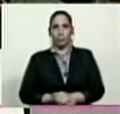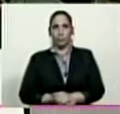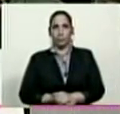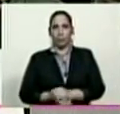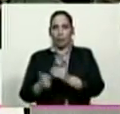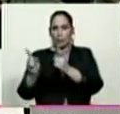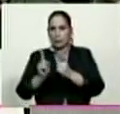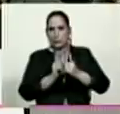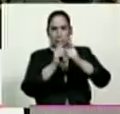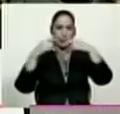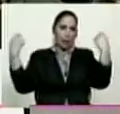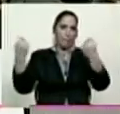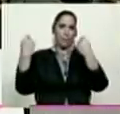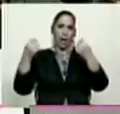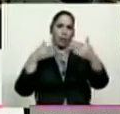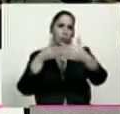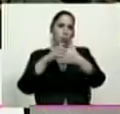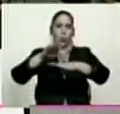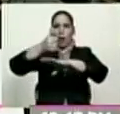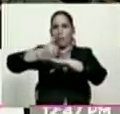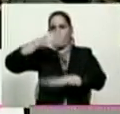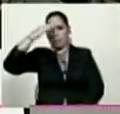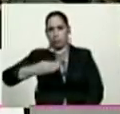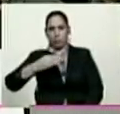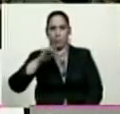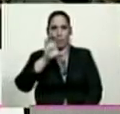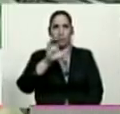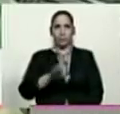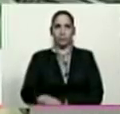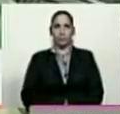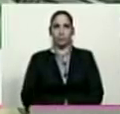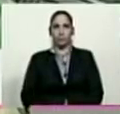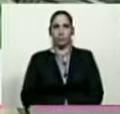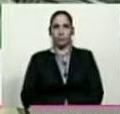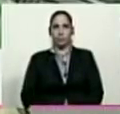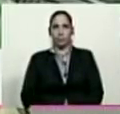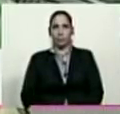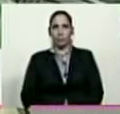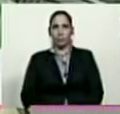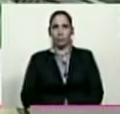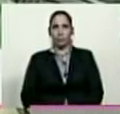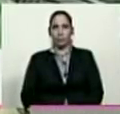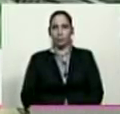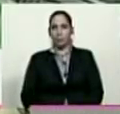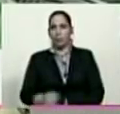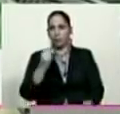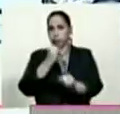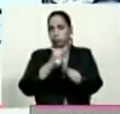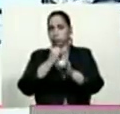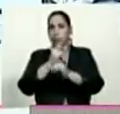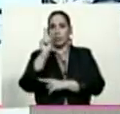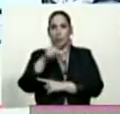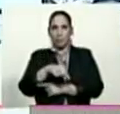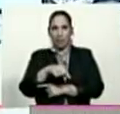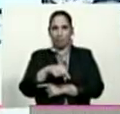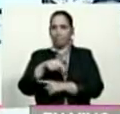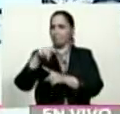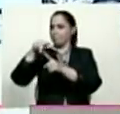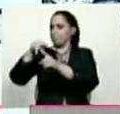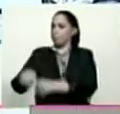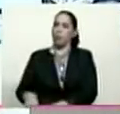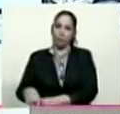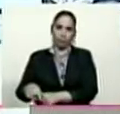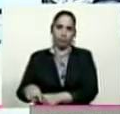acosos y campañas contra los jefes militares del país a través de redes sociales. También están derrotados.